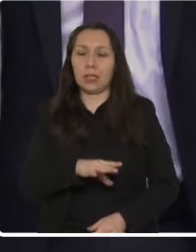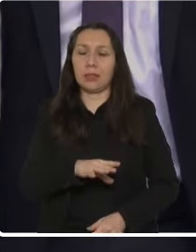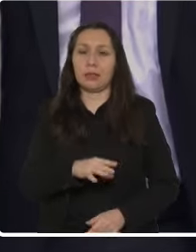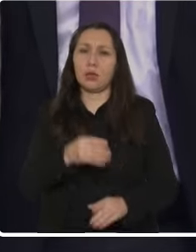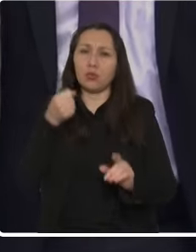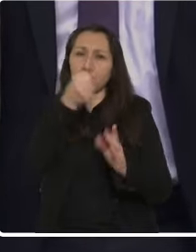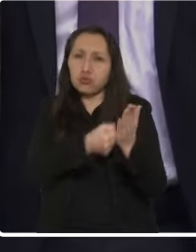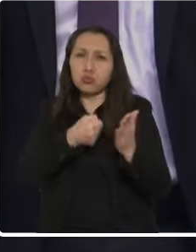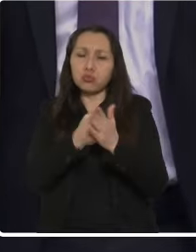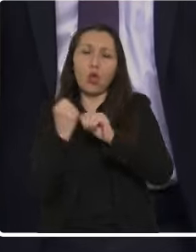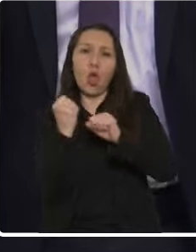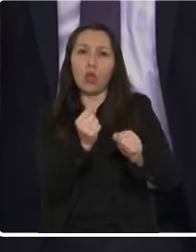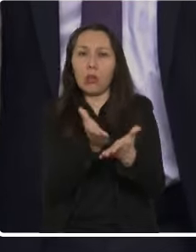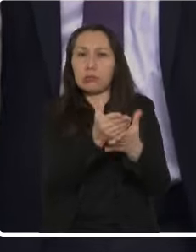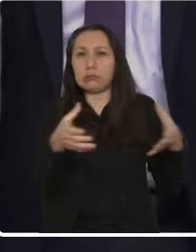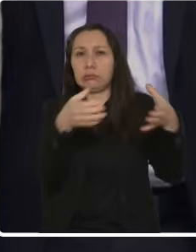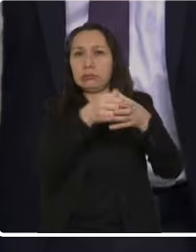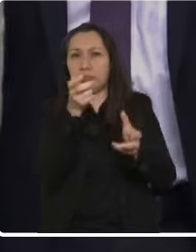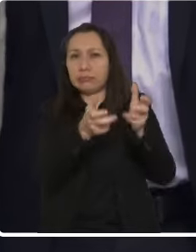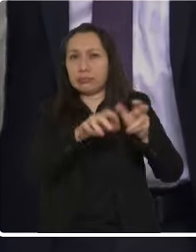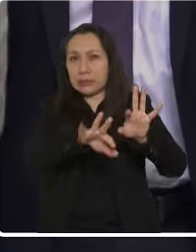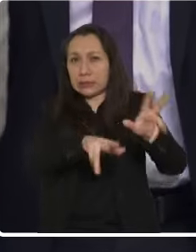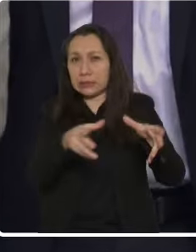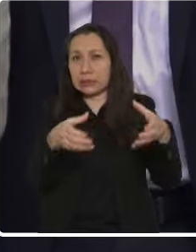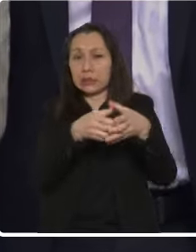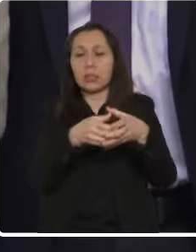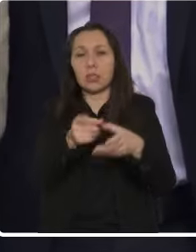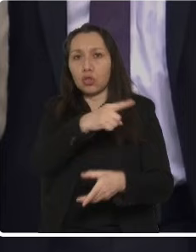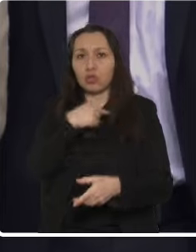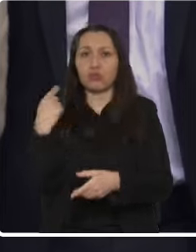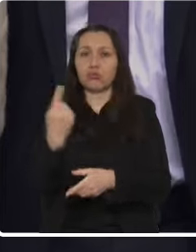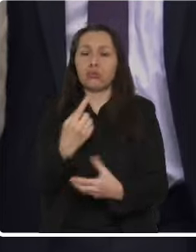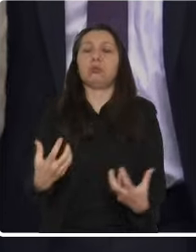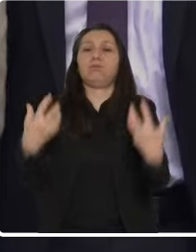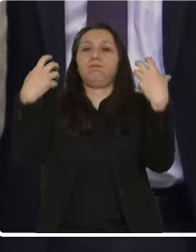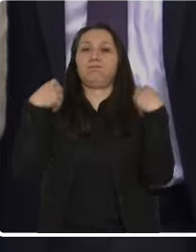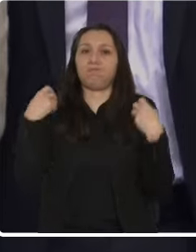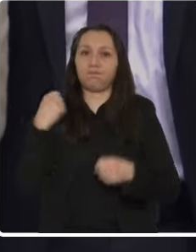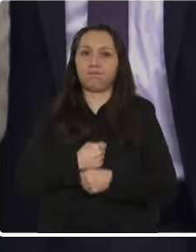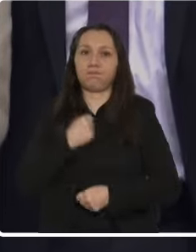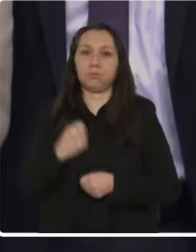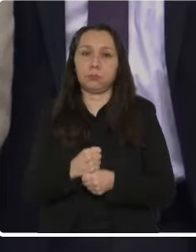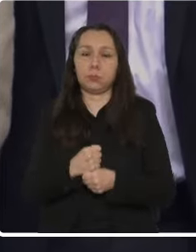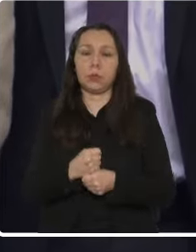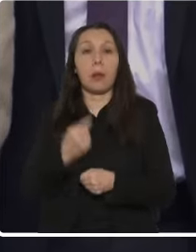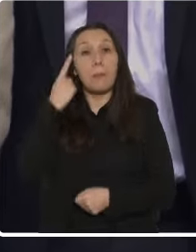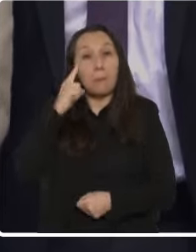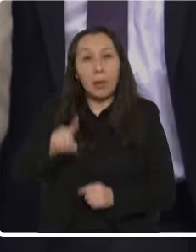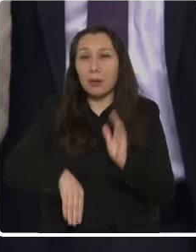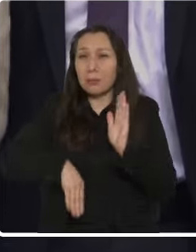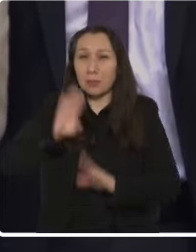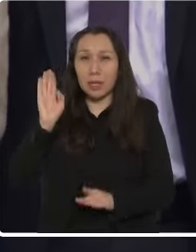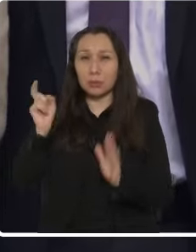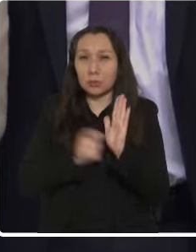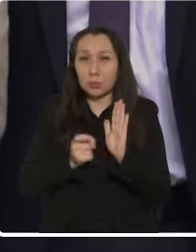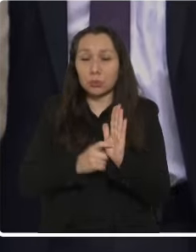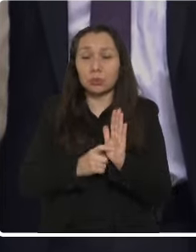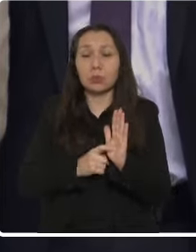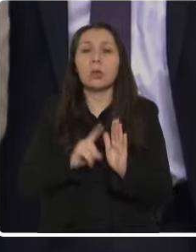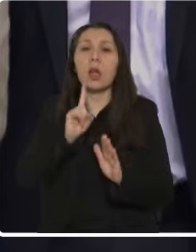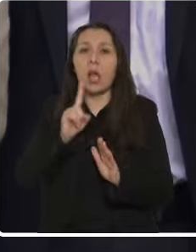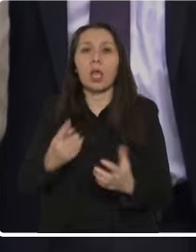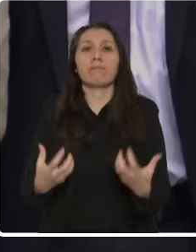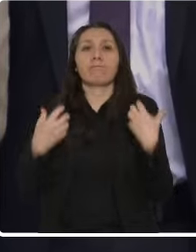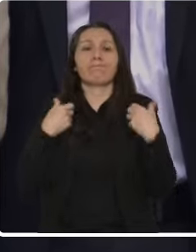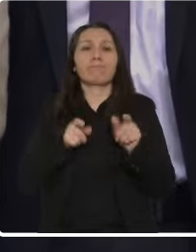la batalla contra el crimen organizado y la delincuencia es una tarea que nos corresponde a todos, pero principalmente a